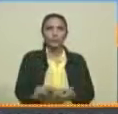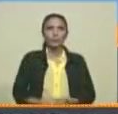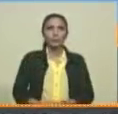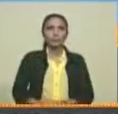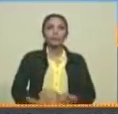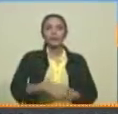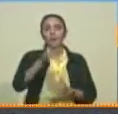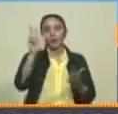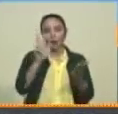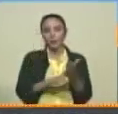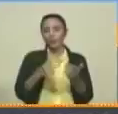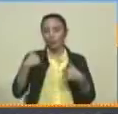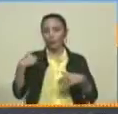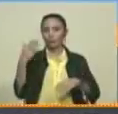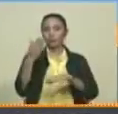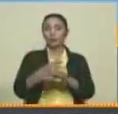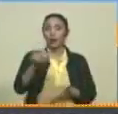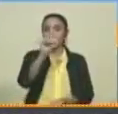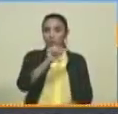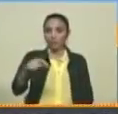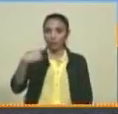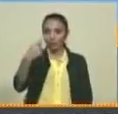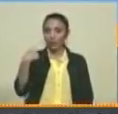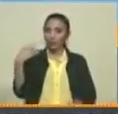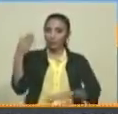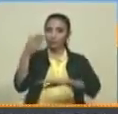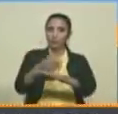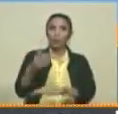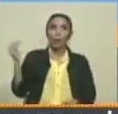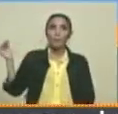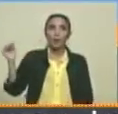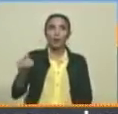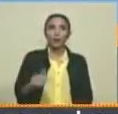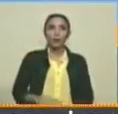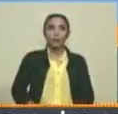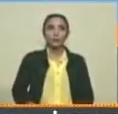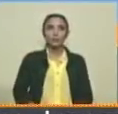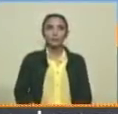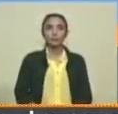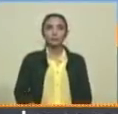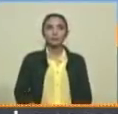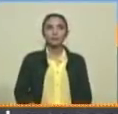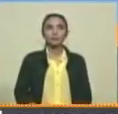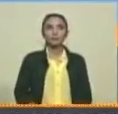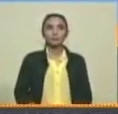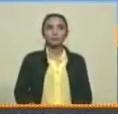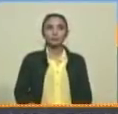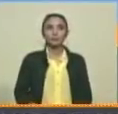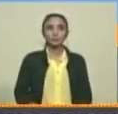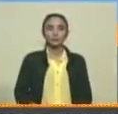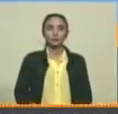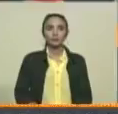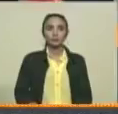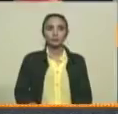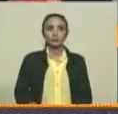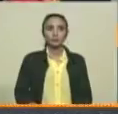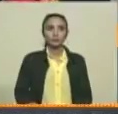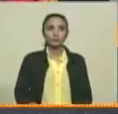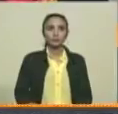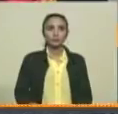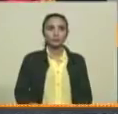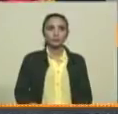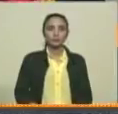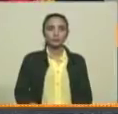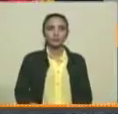Aprobado. Muchas gracias. La próxima semana estamos allá. Anótalo en la agenda, compañero ministro Márquez.